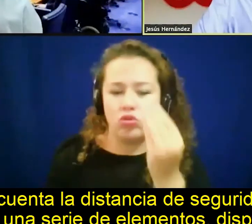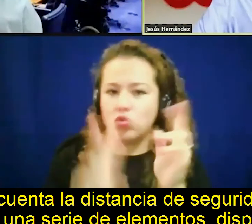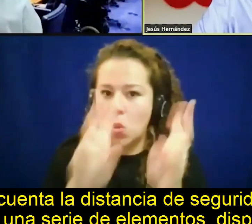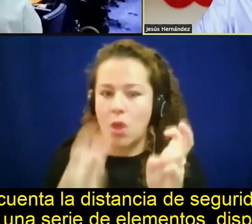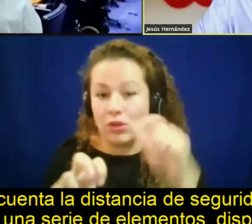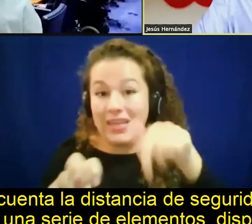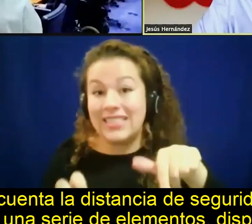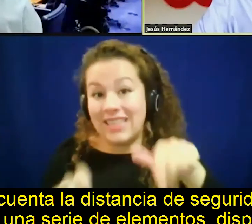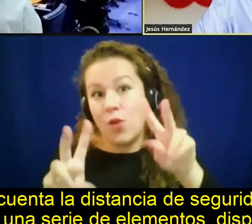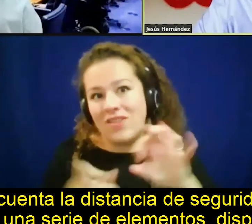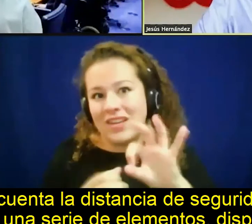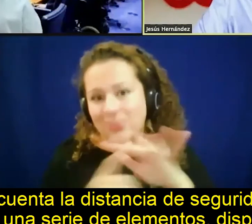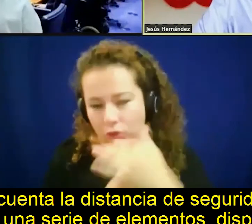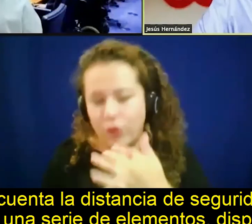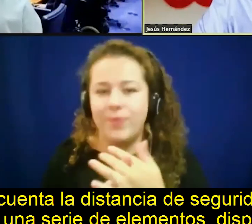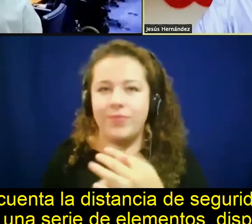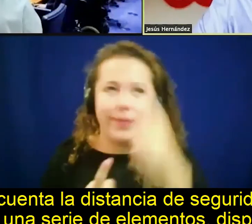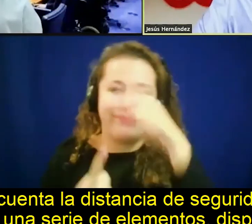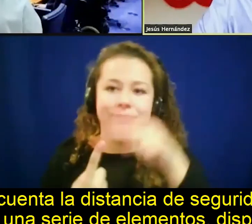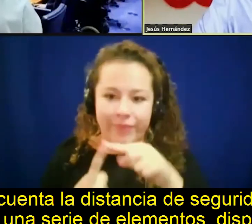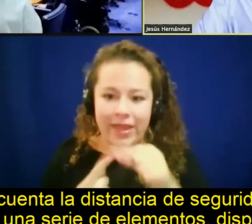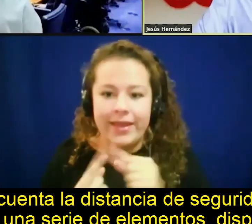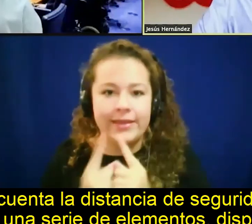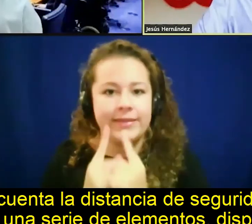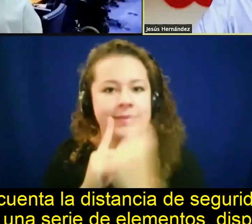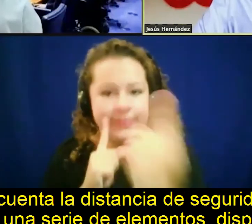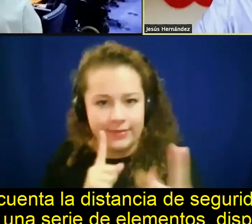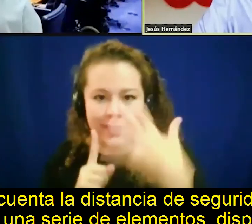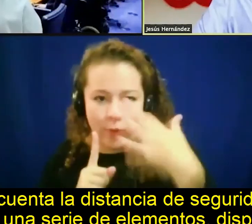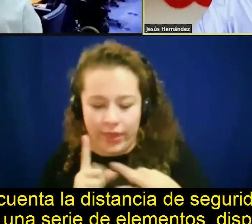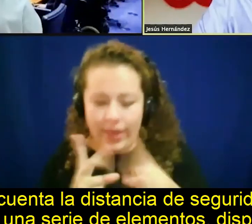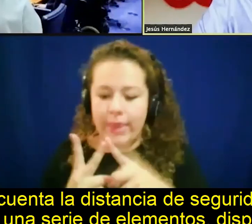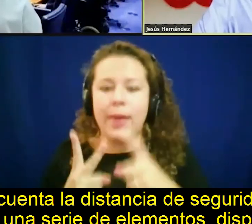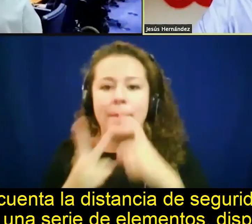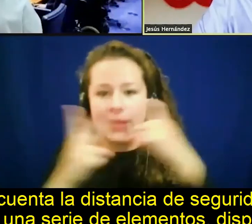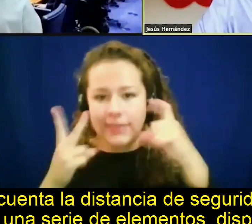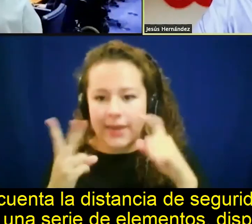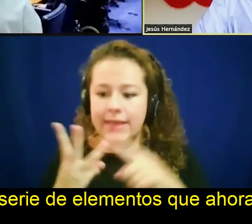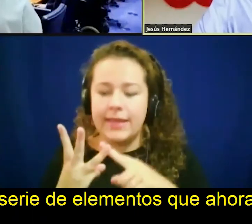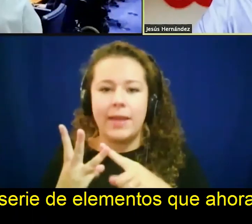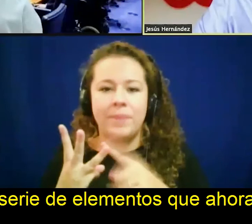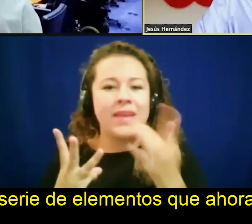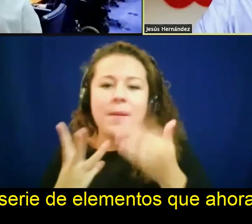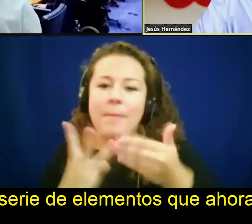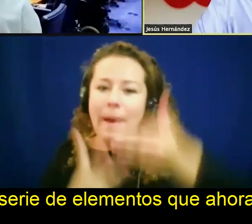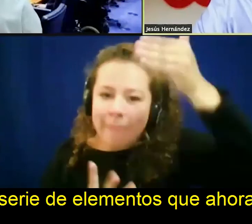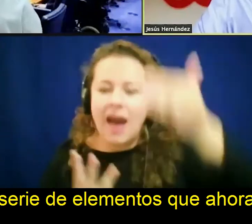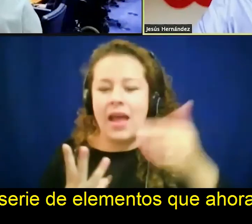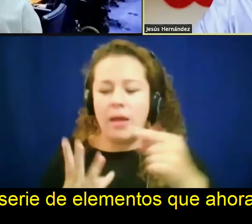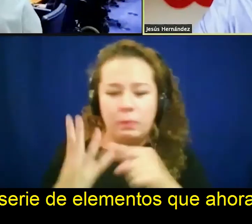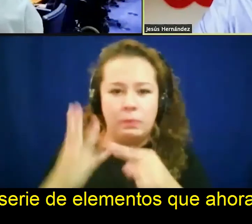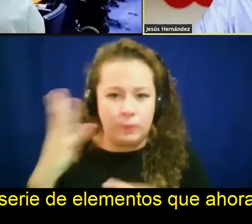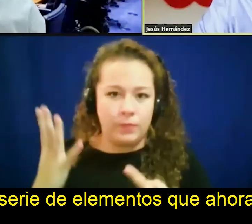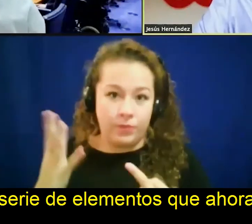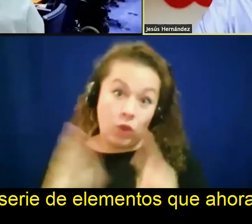de seguridad, teniendo en cuenta que hay que utilizar mascarillas, teniendo en cuenta las mamparas, una serie de elementos, dispensadores